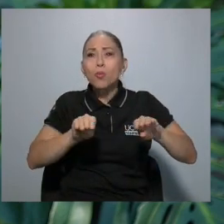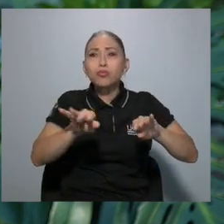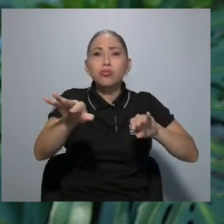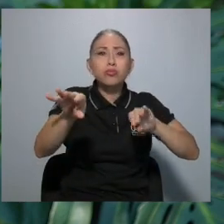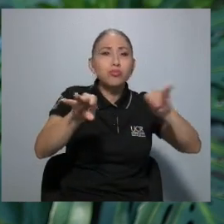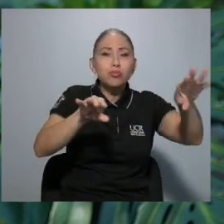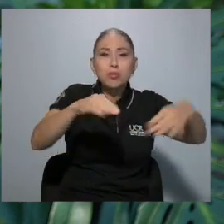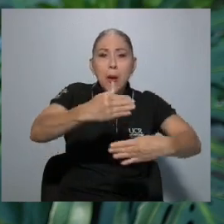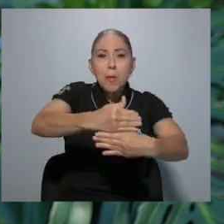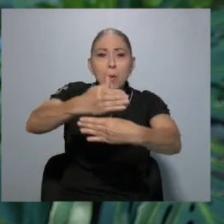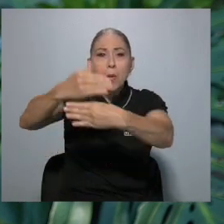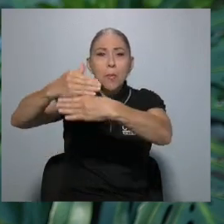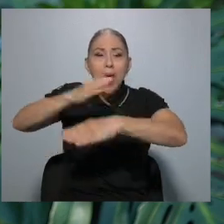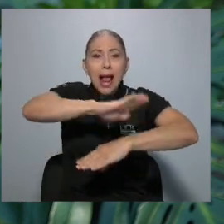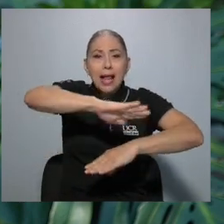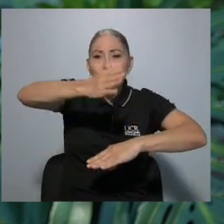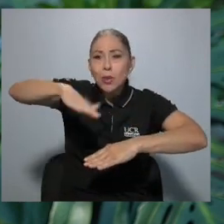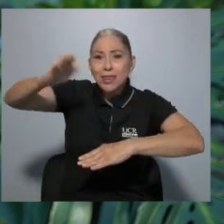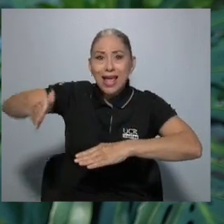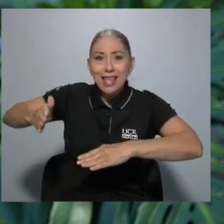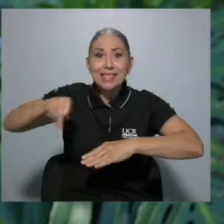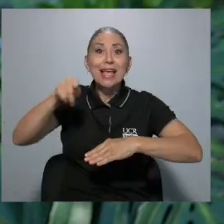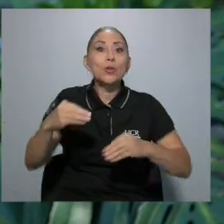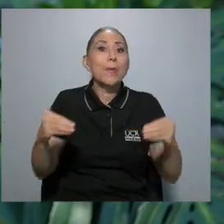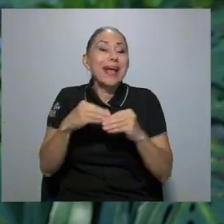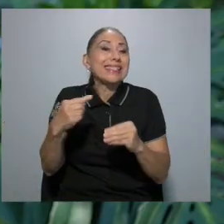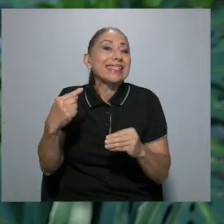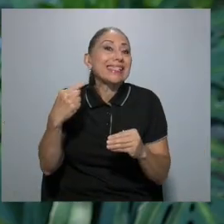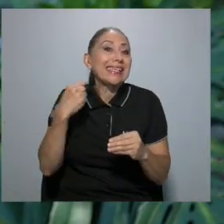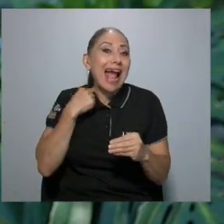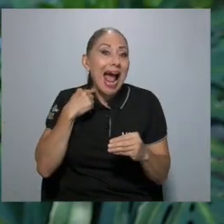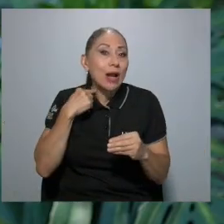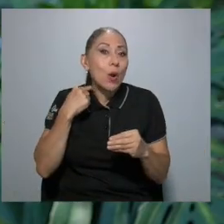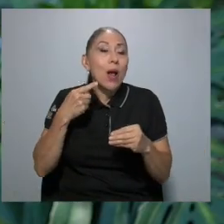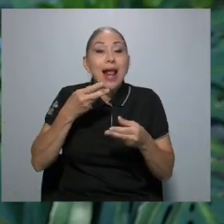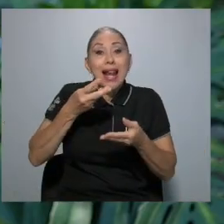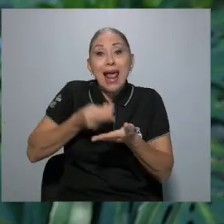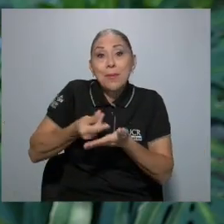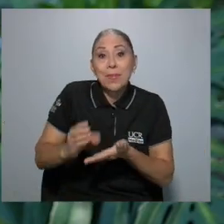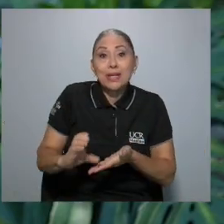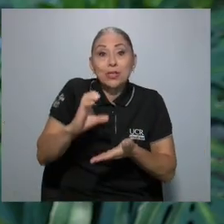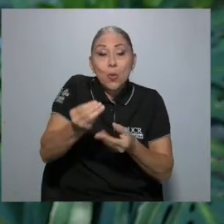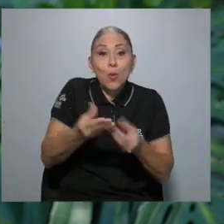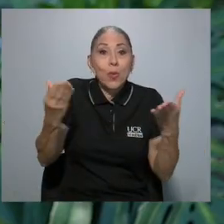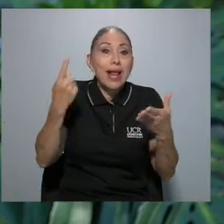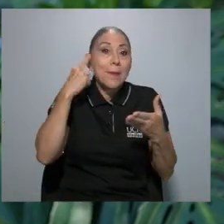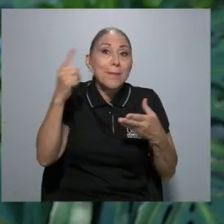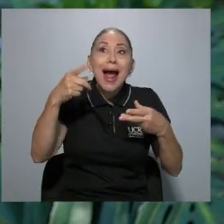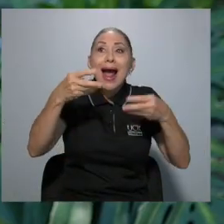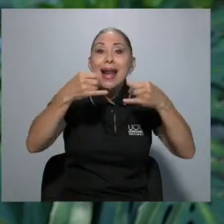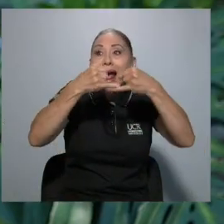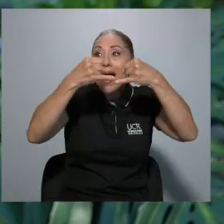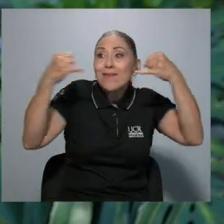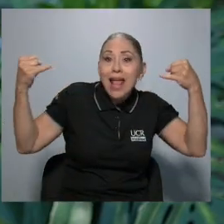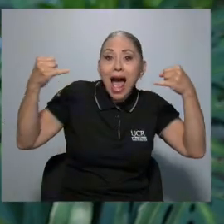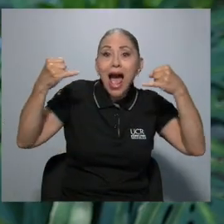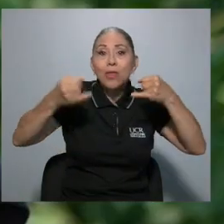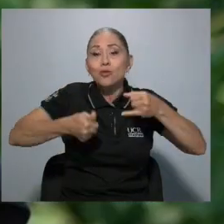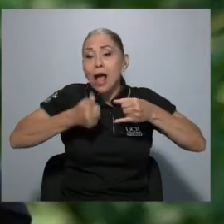la inversión pública necesaria para cableados, alcantarillas, recolección de basura y